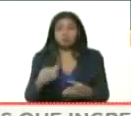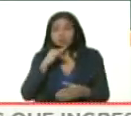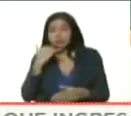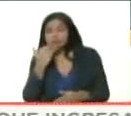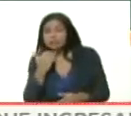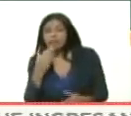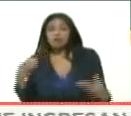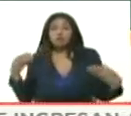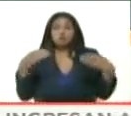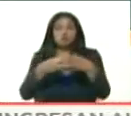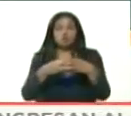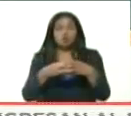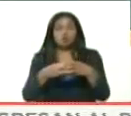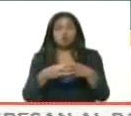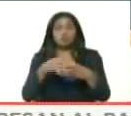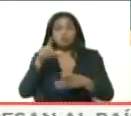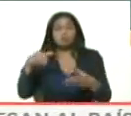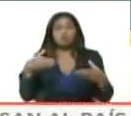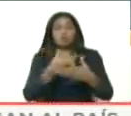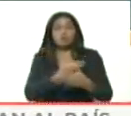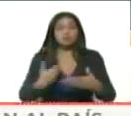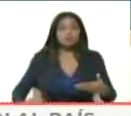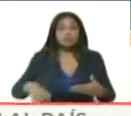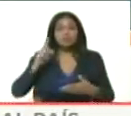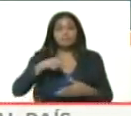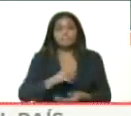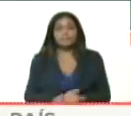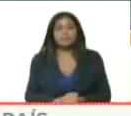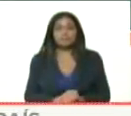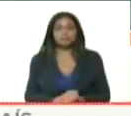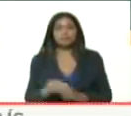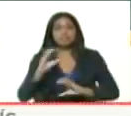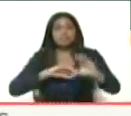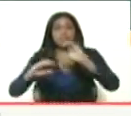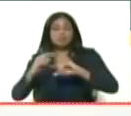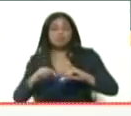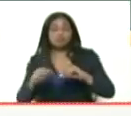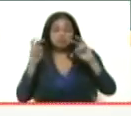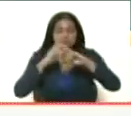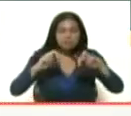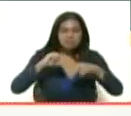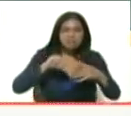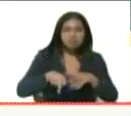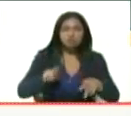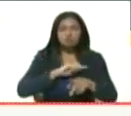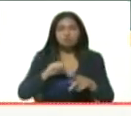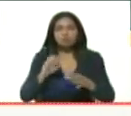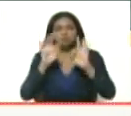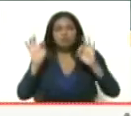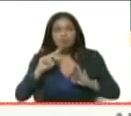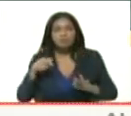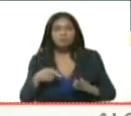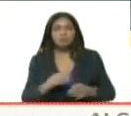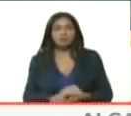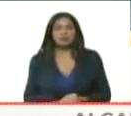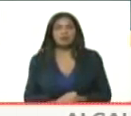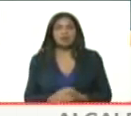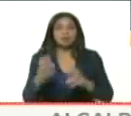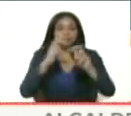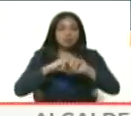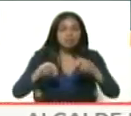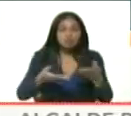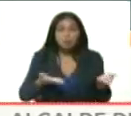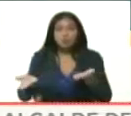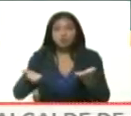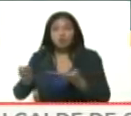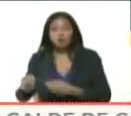sostenido reuniones con la Comisión Presidencial de Científicos, revisando nuestros métodos, revisando nuestros protocolos